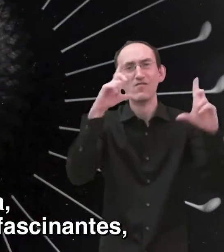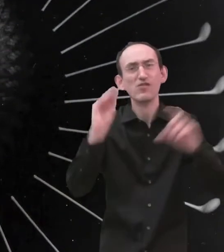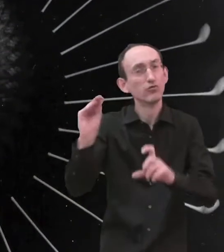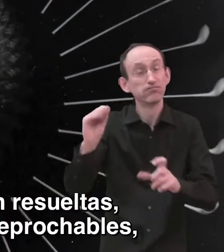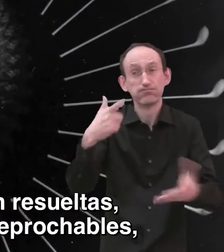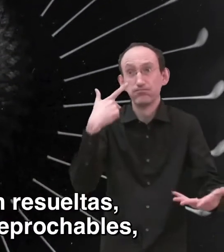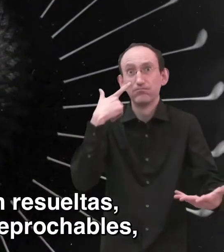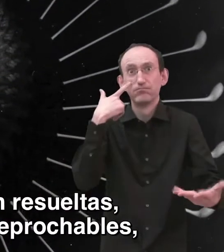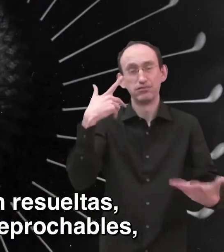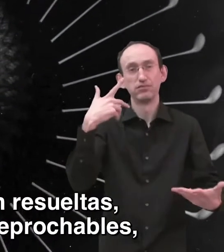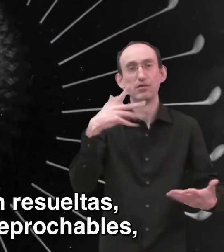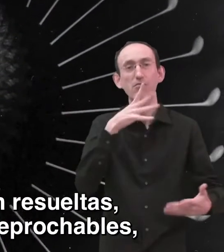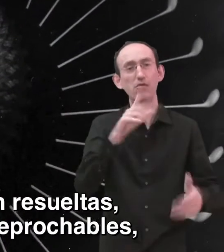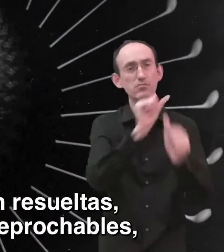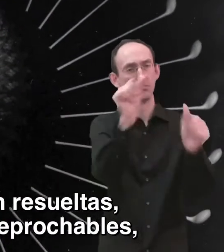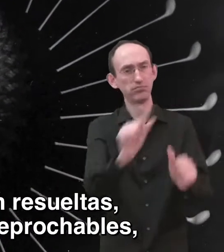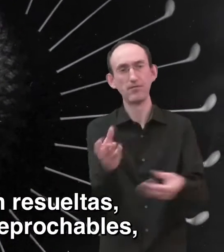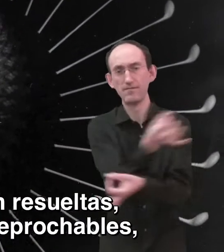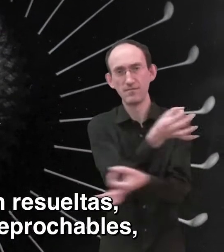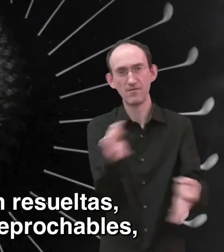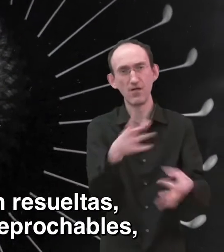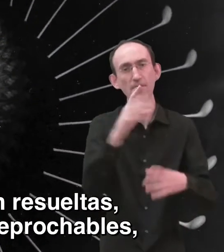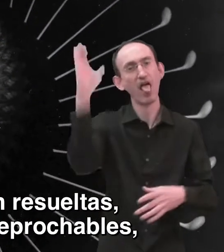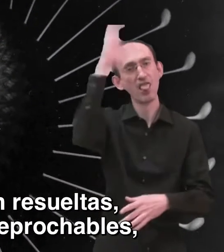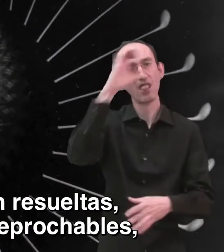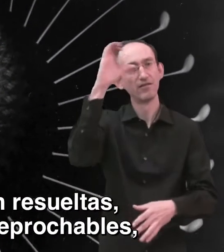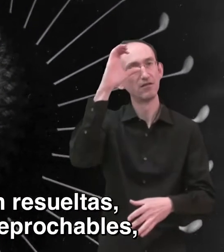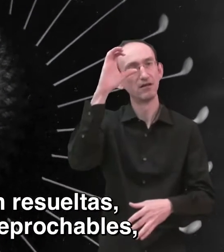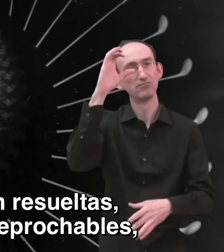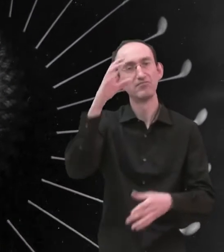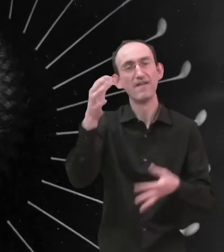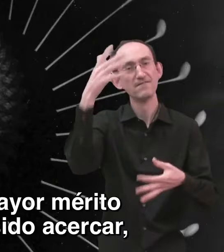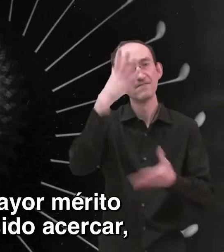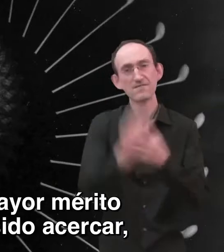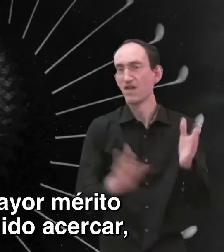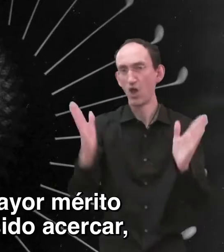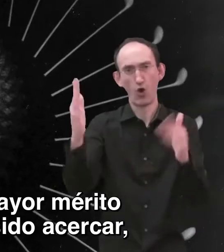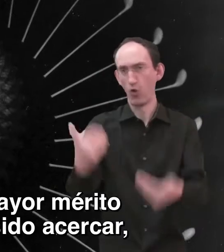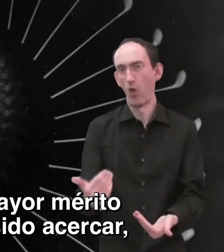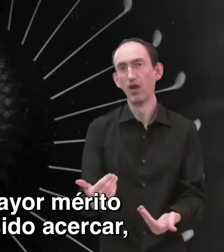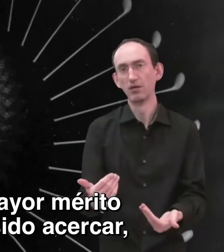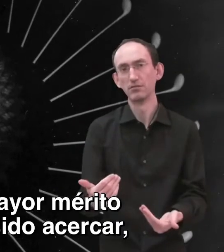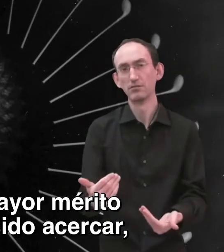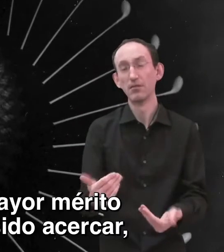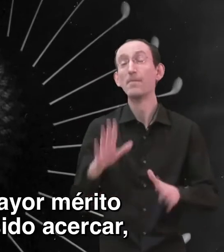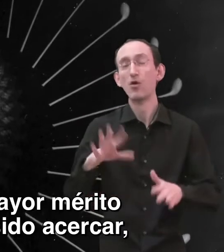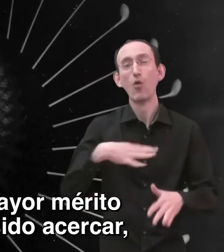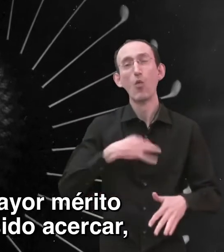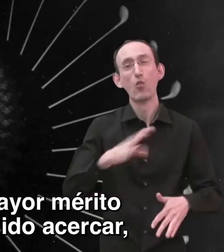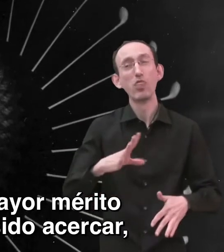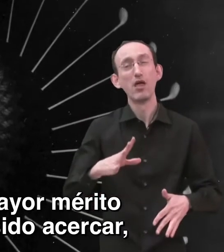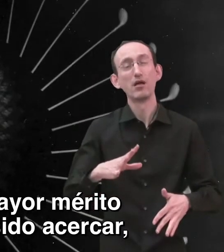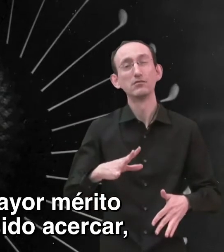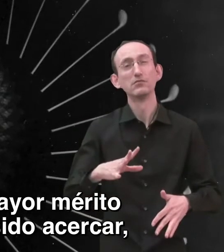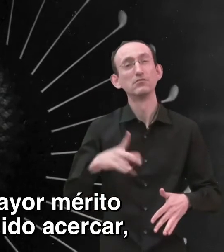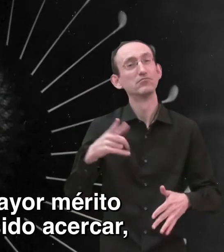fascinantes, estéticamente bien resueltas y científicamente irreprochables, aunque quizá el mayor mérito de